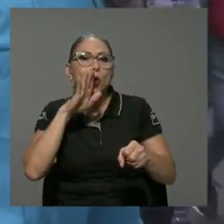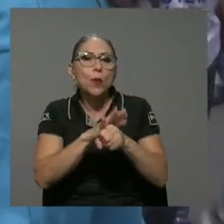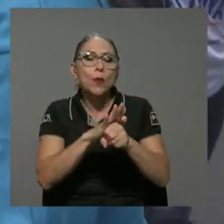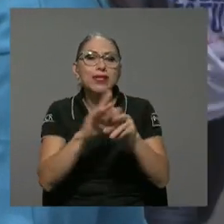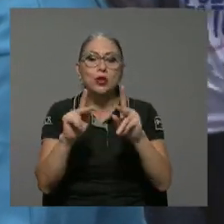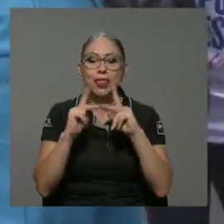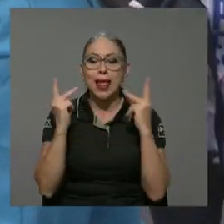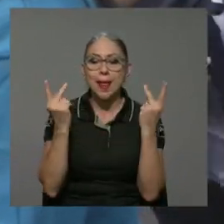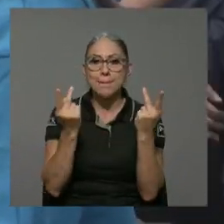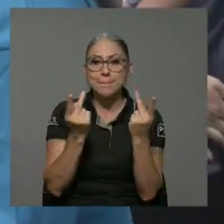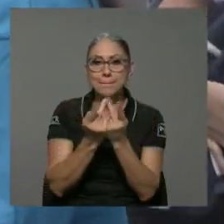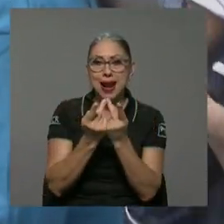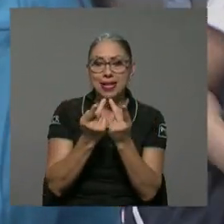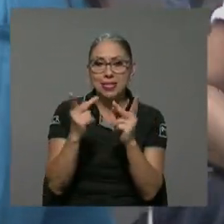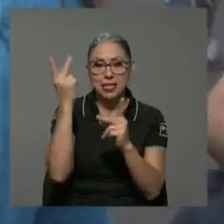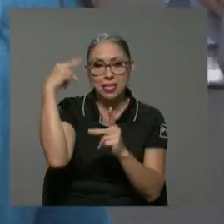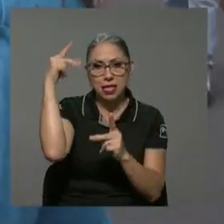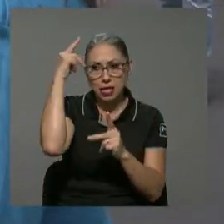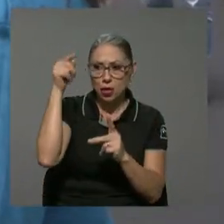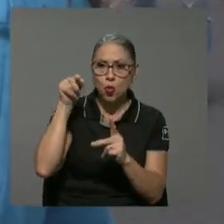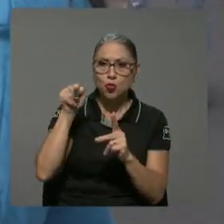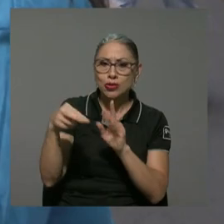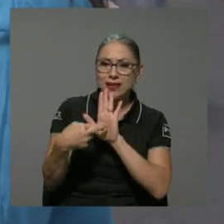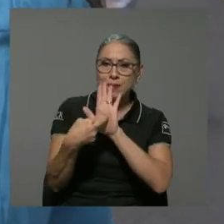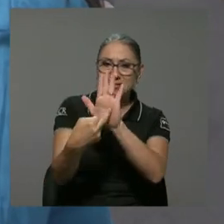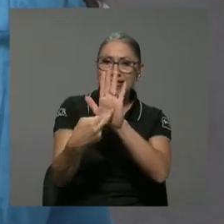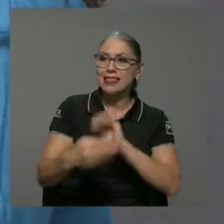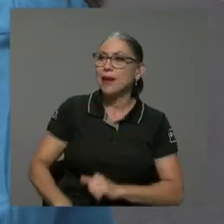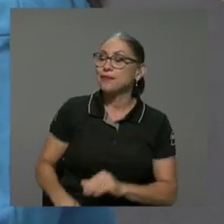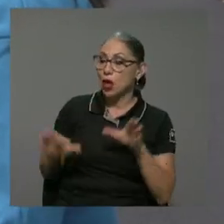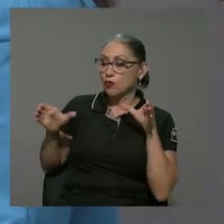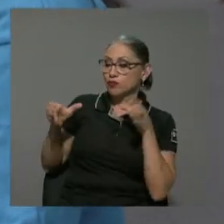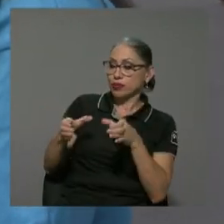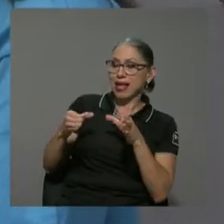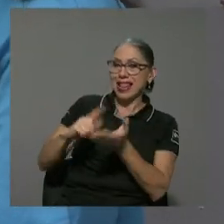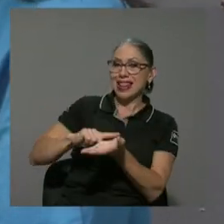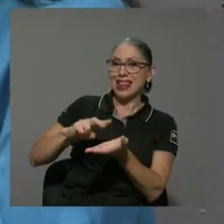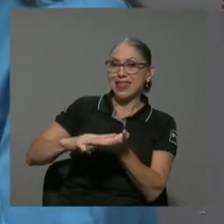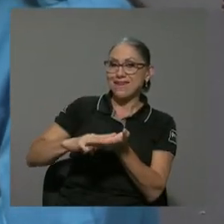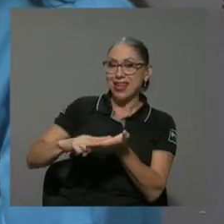fracción que usted representa? La fracción de Liberación está